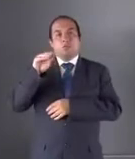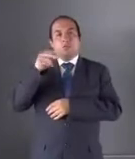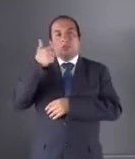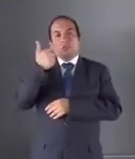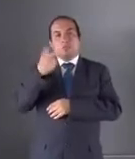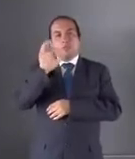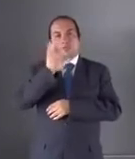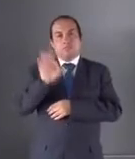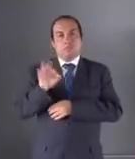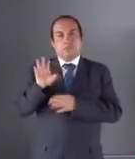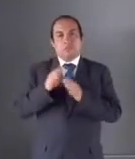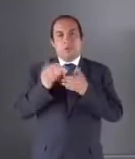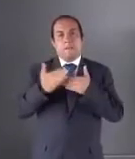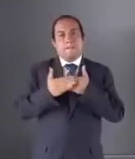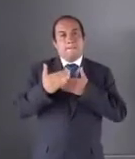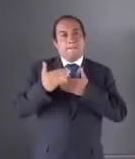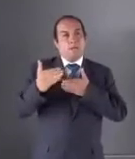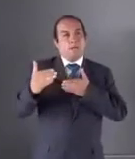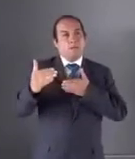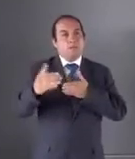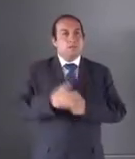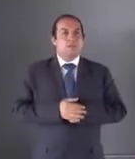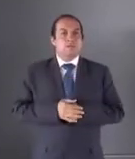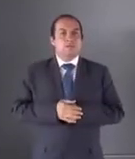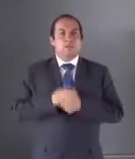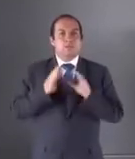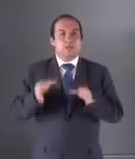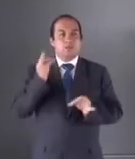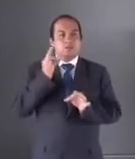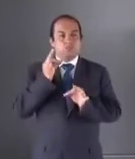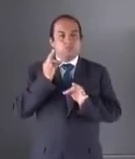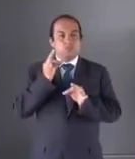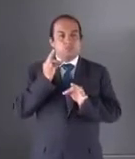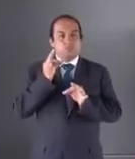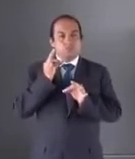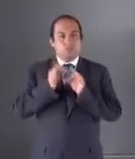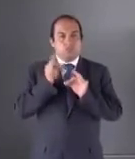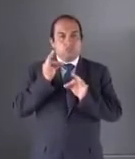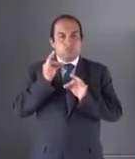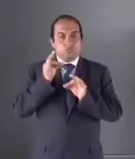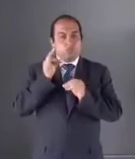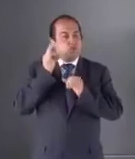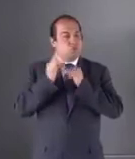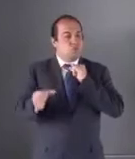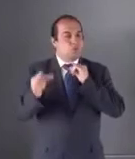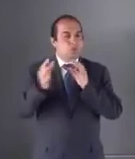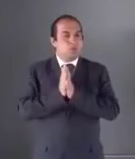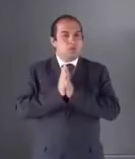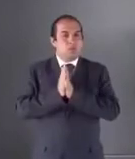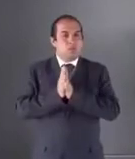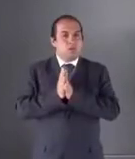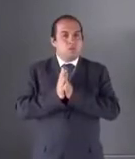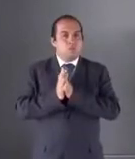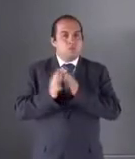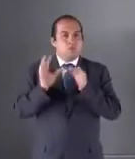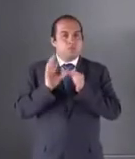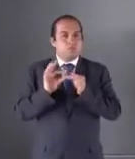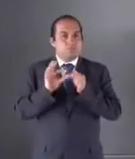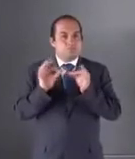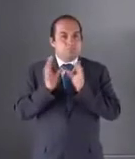avance, ya en los últimos detalles de acabados y concluyendo también las